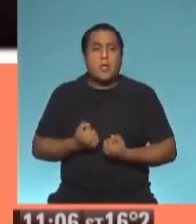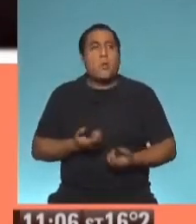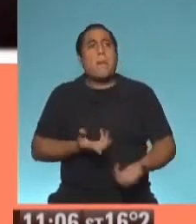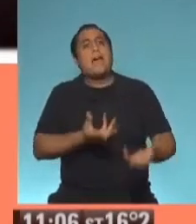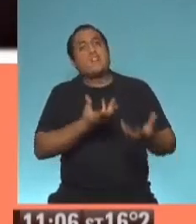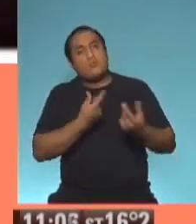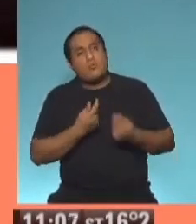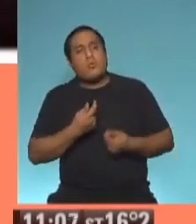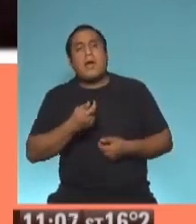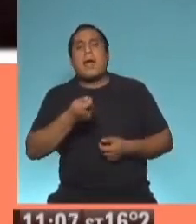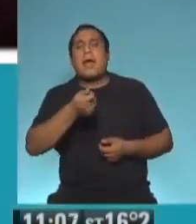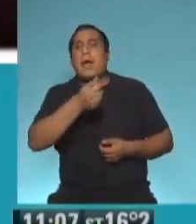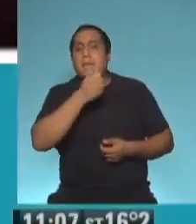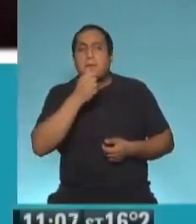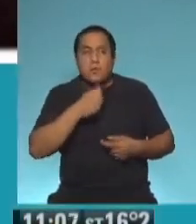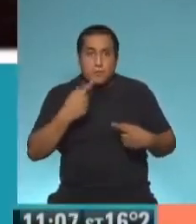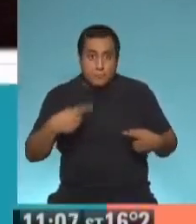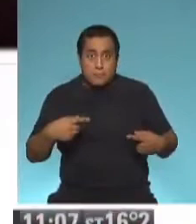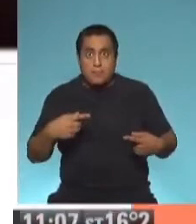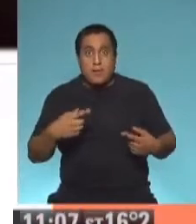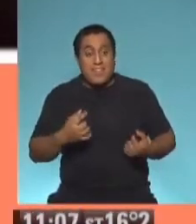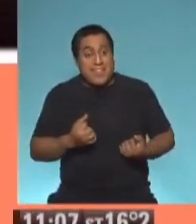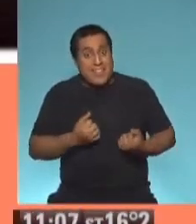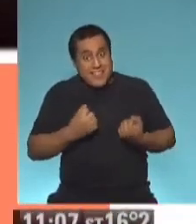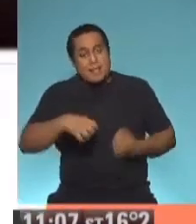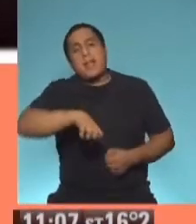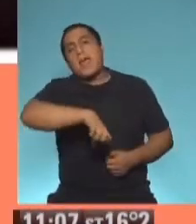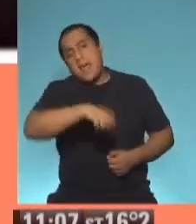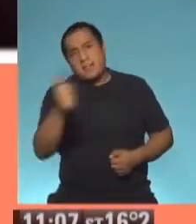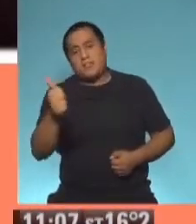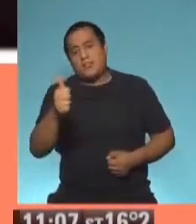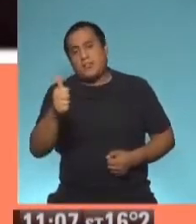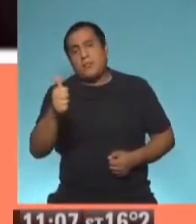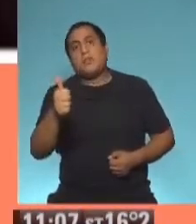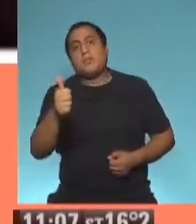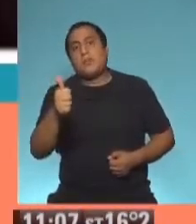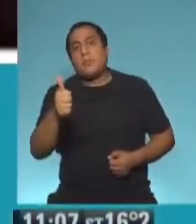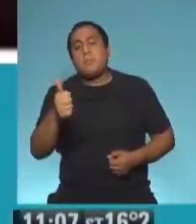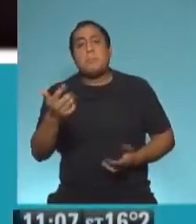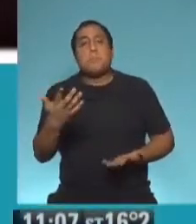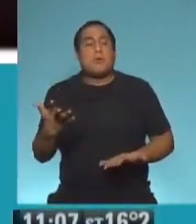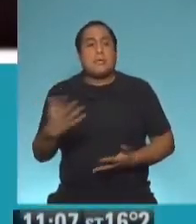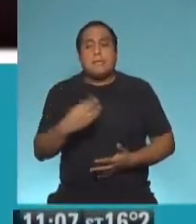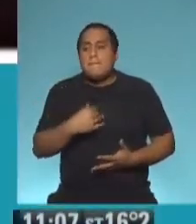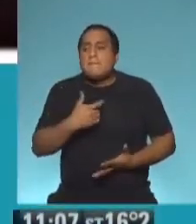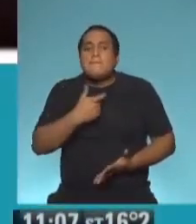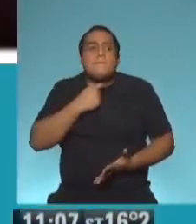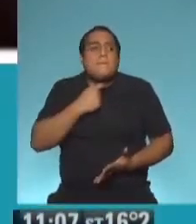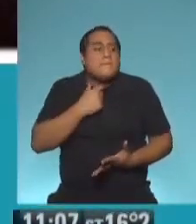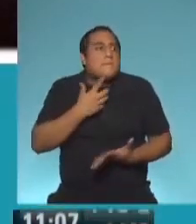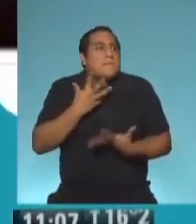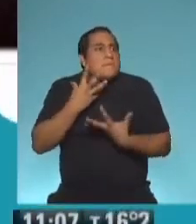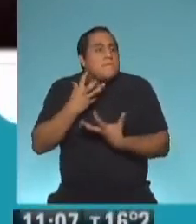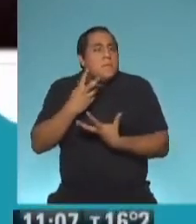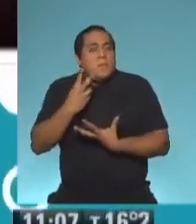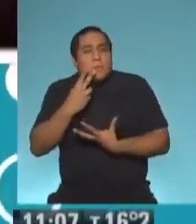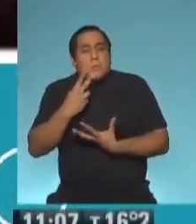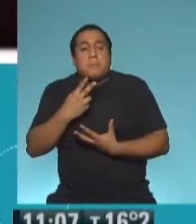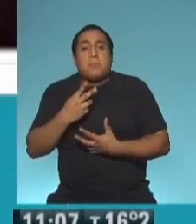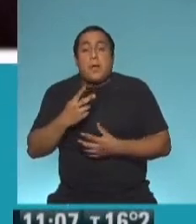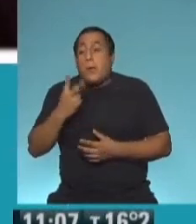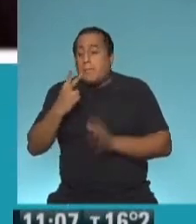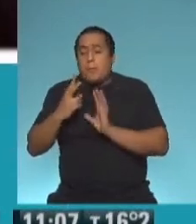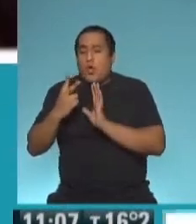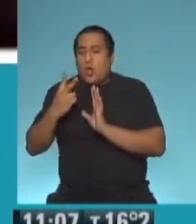medicación duplica las chances de ser exitoso, porque baja sobre todo mucho los síntomas de abstinencia, que es el malestar